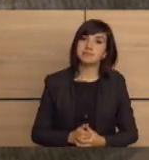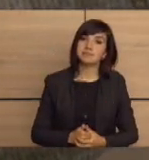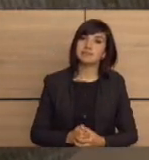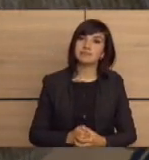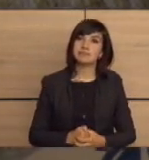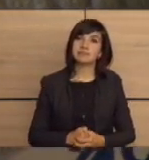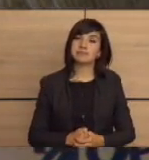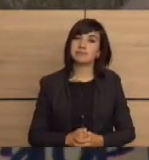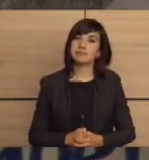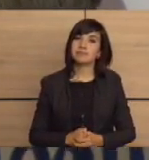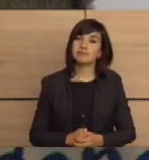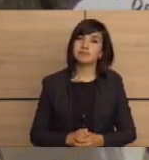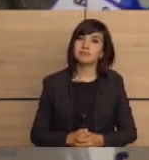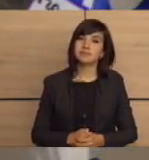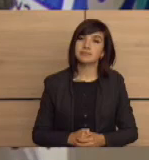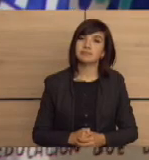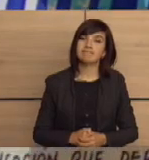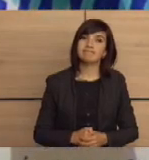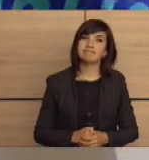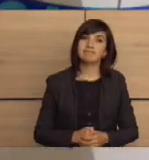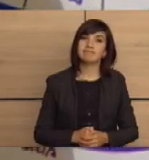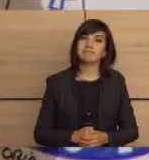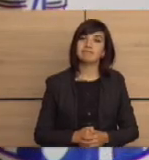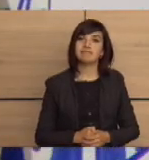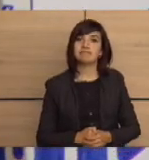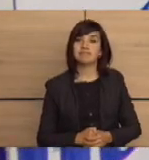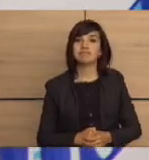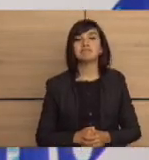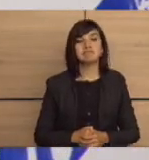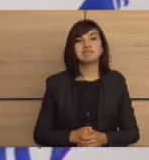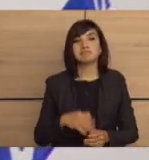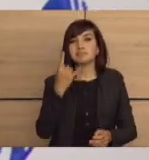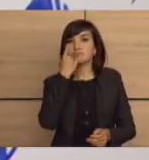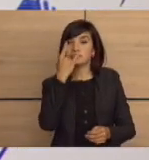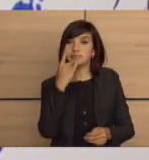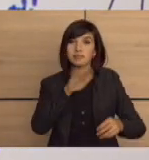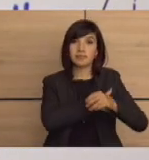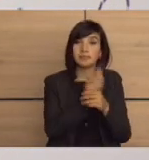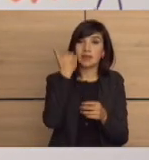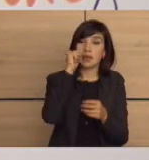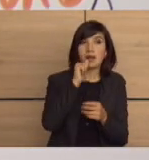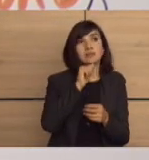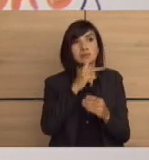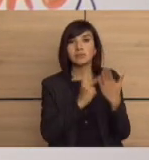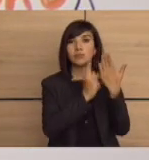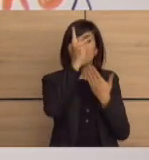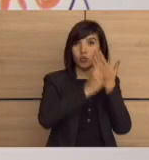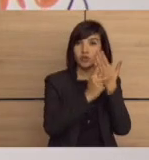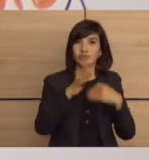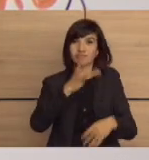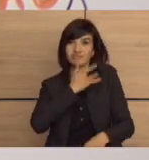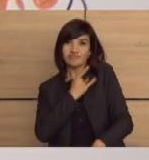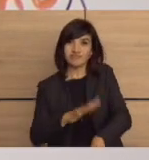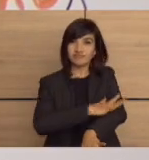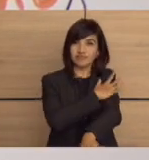Yo creo que me pareció muy interesante, ministra, el proyecto de lo de las emociones, de